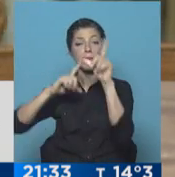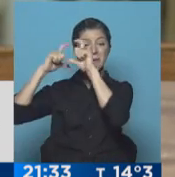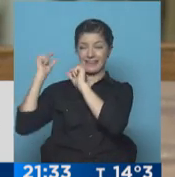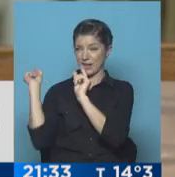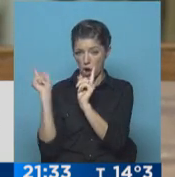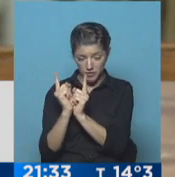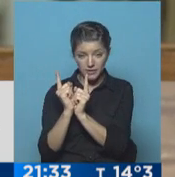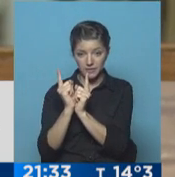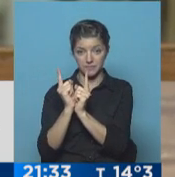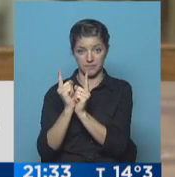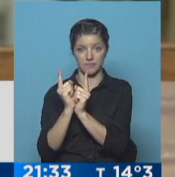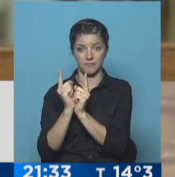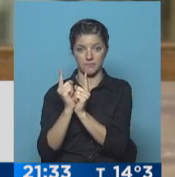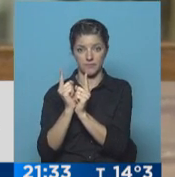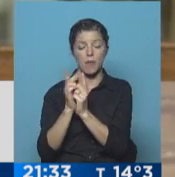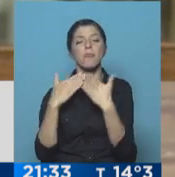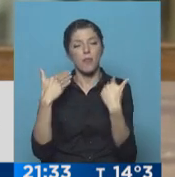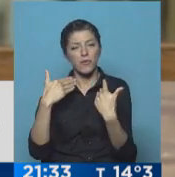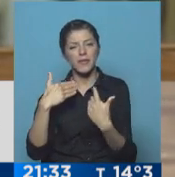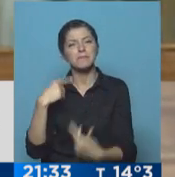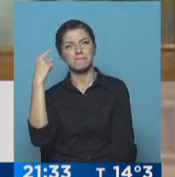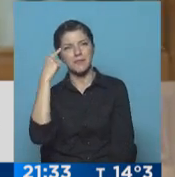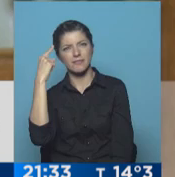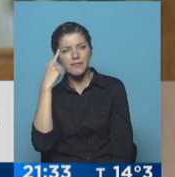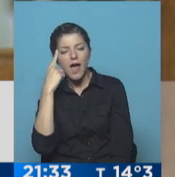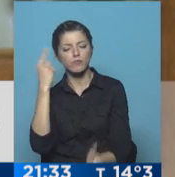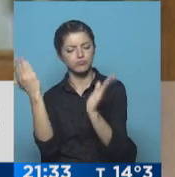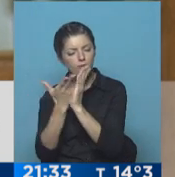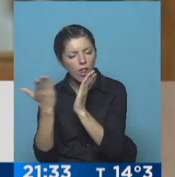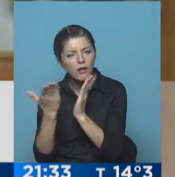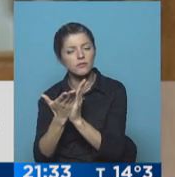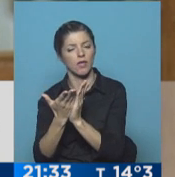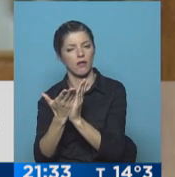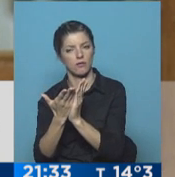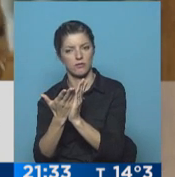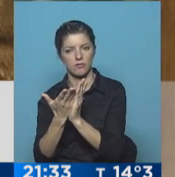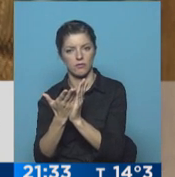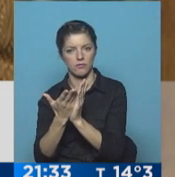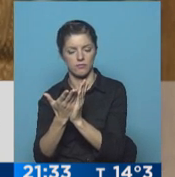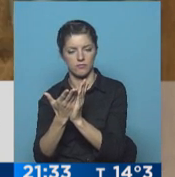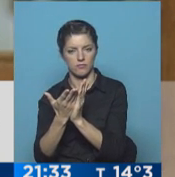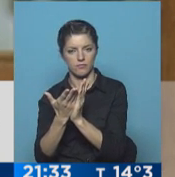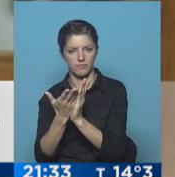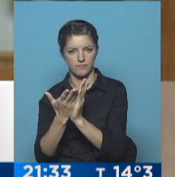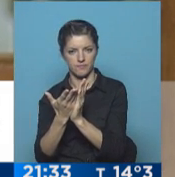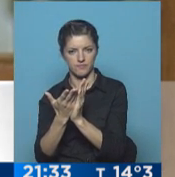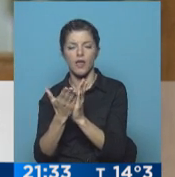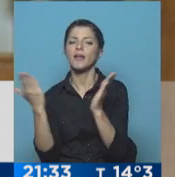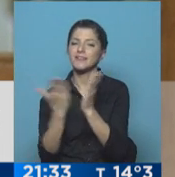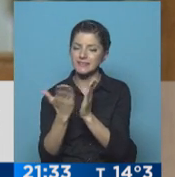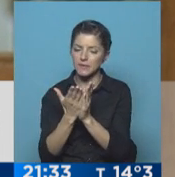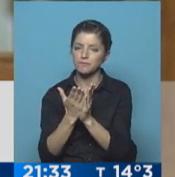una anécdota pequeñita que sirve para poder verificar, analizar el grado yo